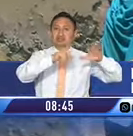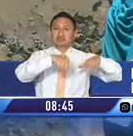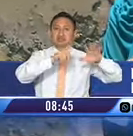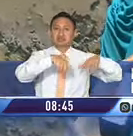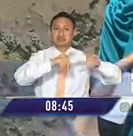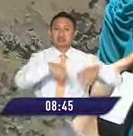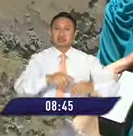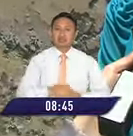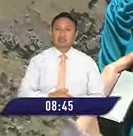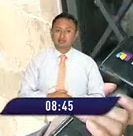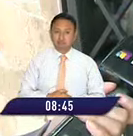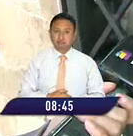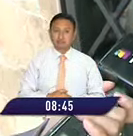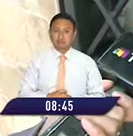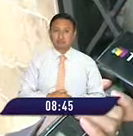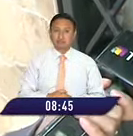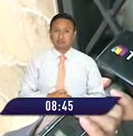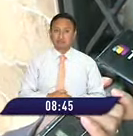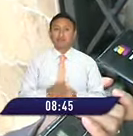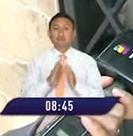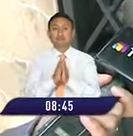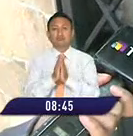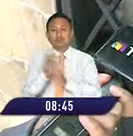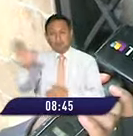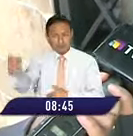de 6 meses. Yo quiero que vengan a